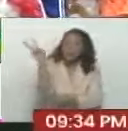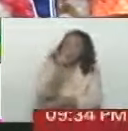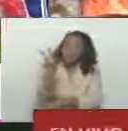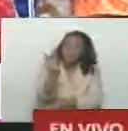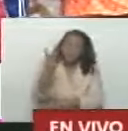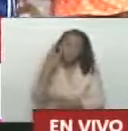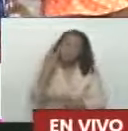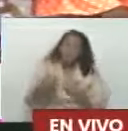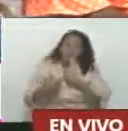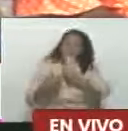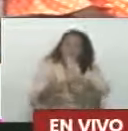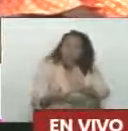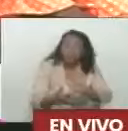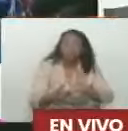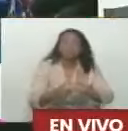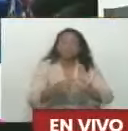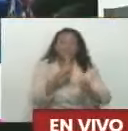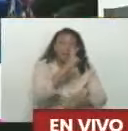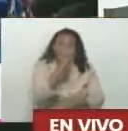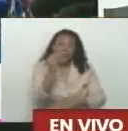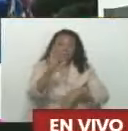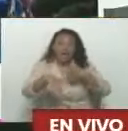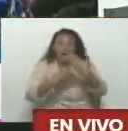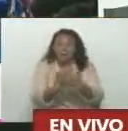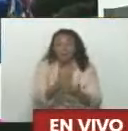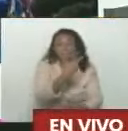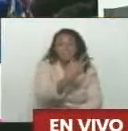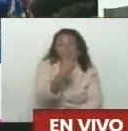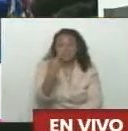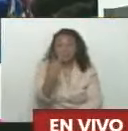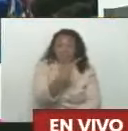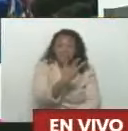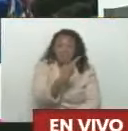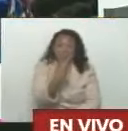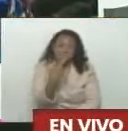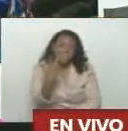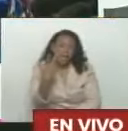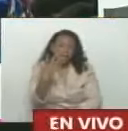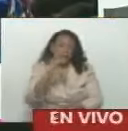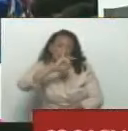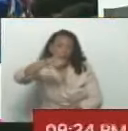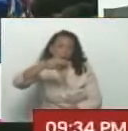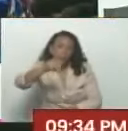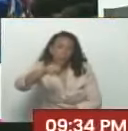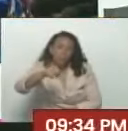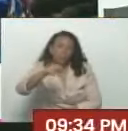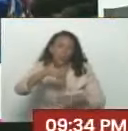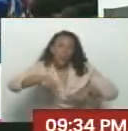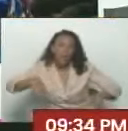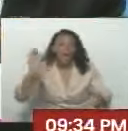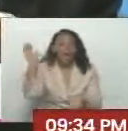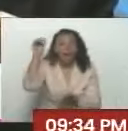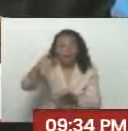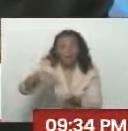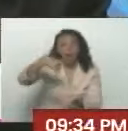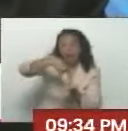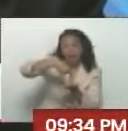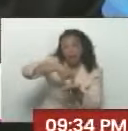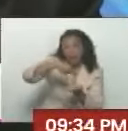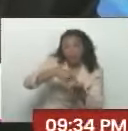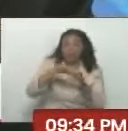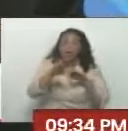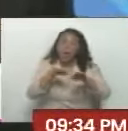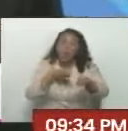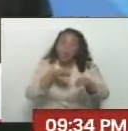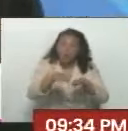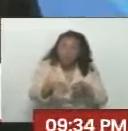que casualmente vamos a tener del 20 al 23 de este mes de junio en Aragua, Carabobo y